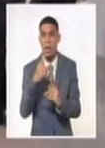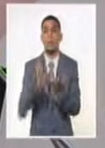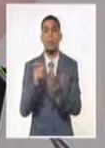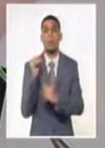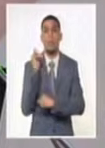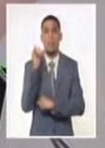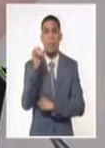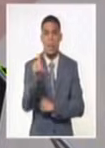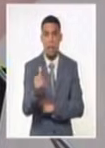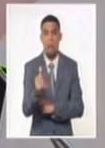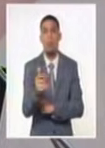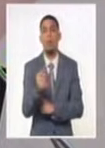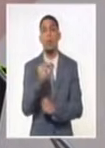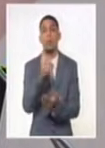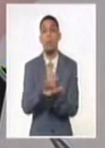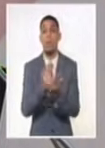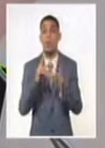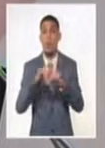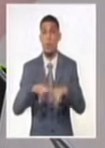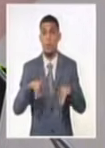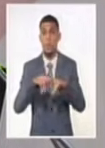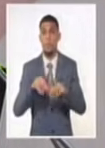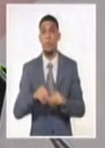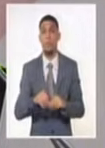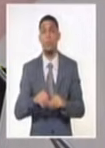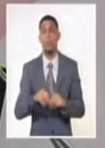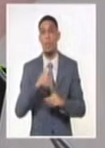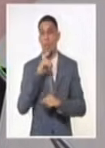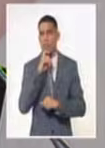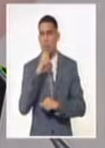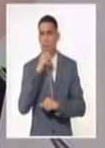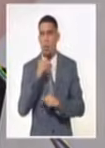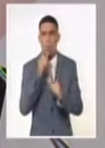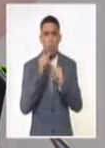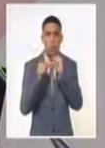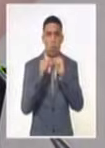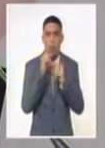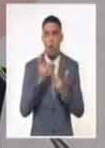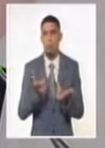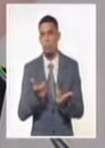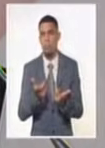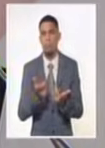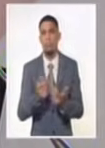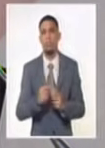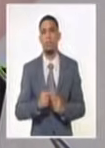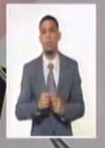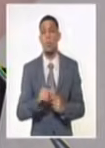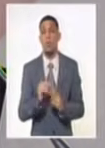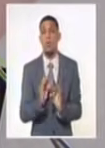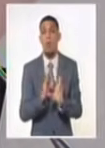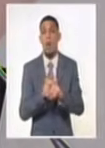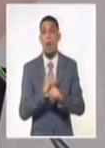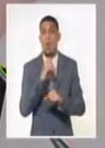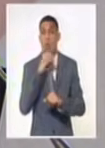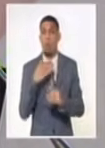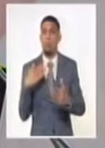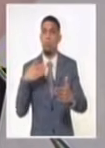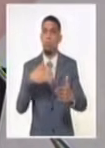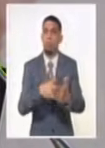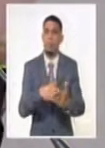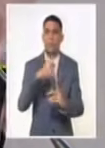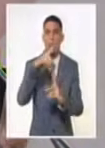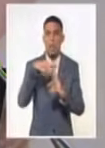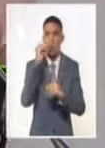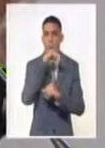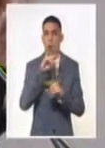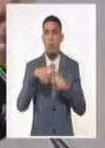Lejos de las cabeceras, no de las cabeceras provinciales, sino también de las cabeceras municipales. Tienen menos acceso, digamos, a la tecnología,